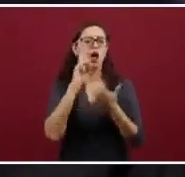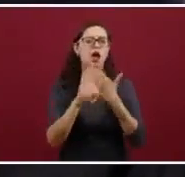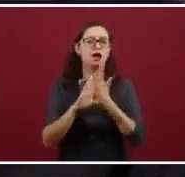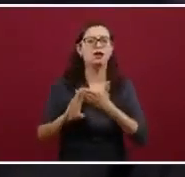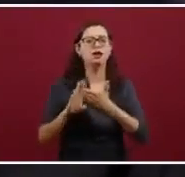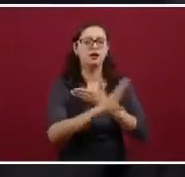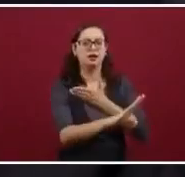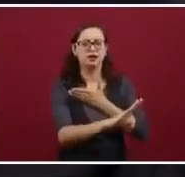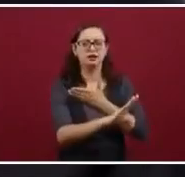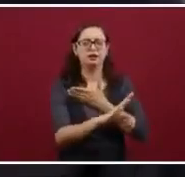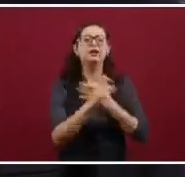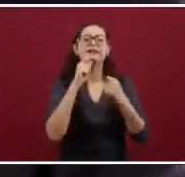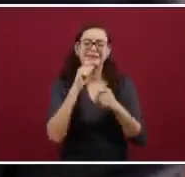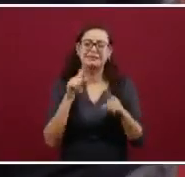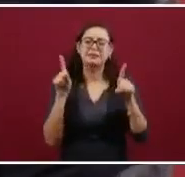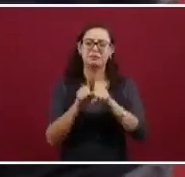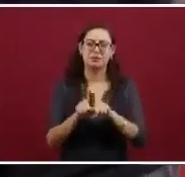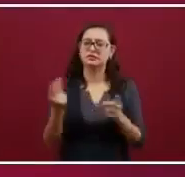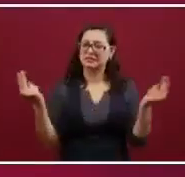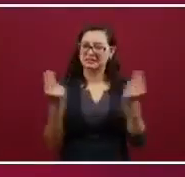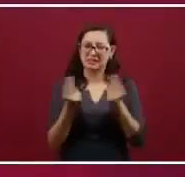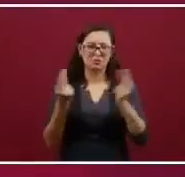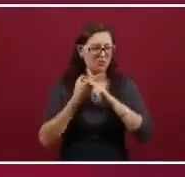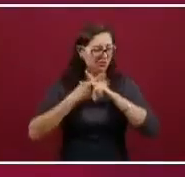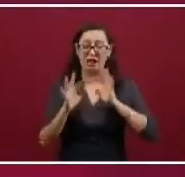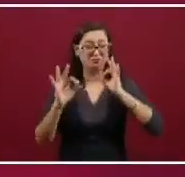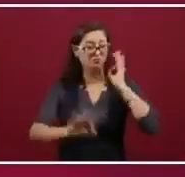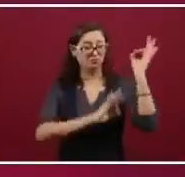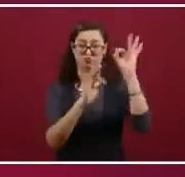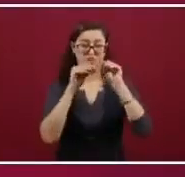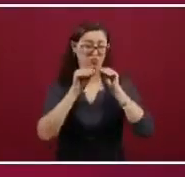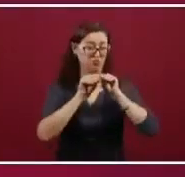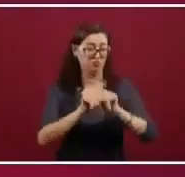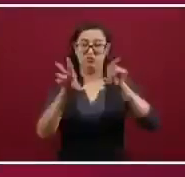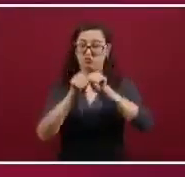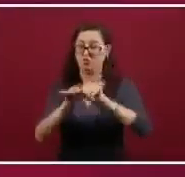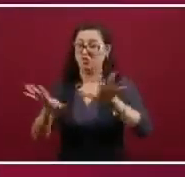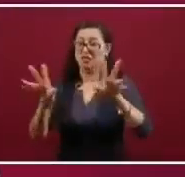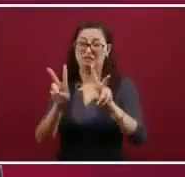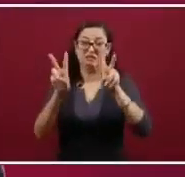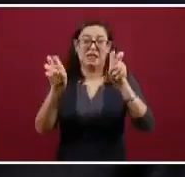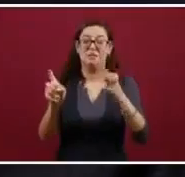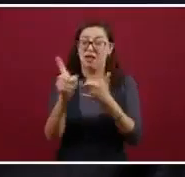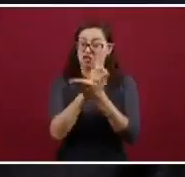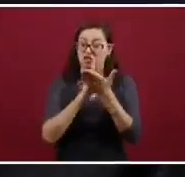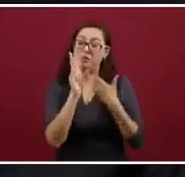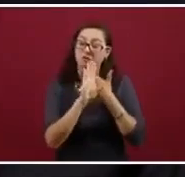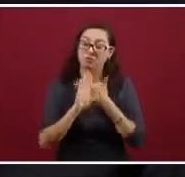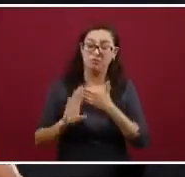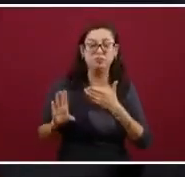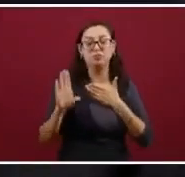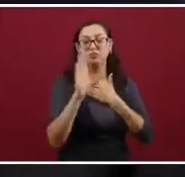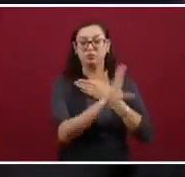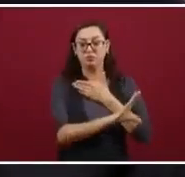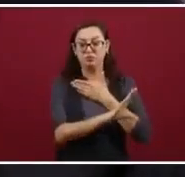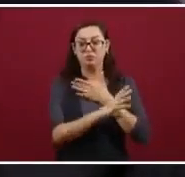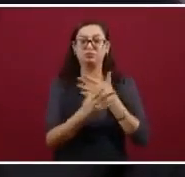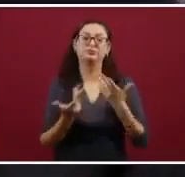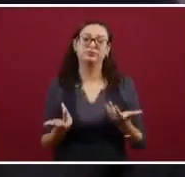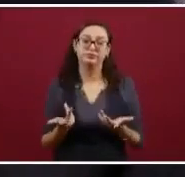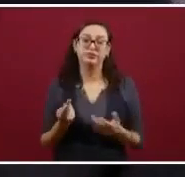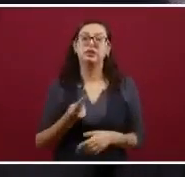que tenemos que echar a andar la campaña para contrarrestar las adicciones y